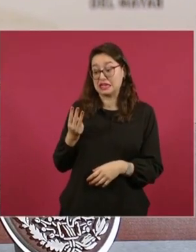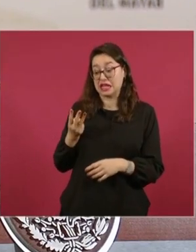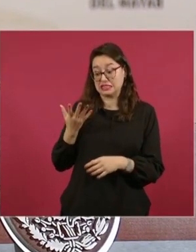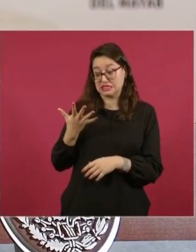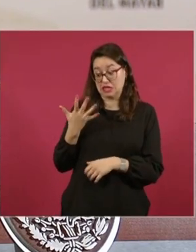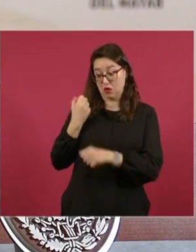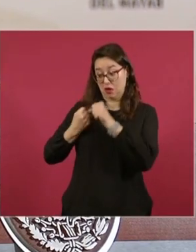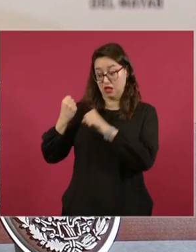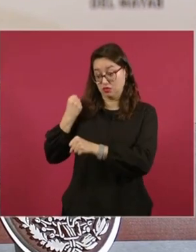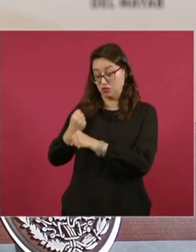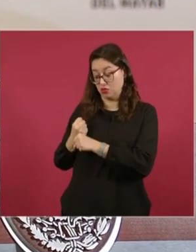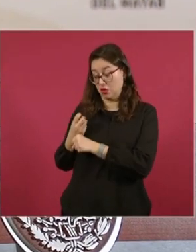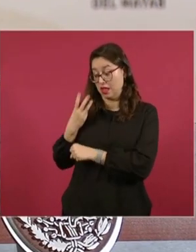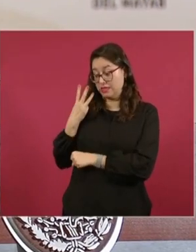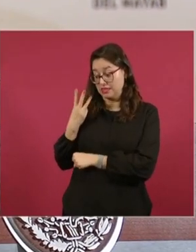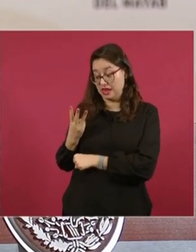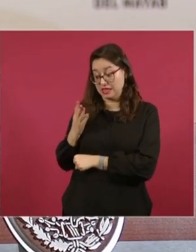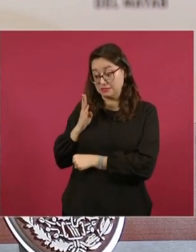4,500,000,000.